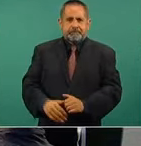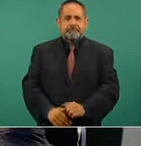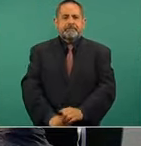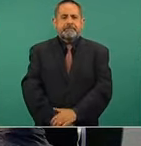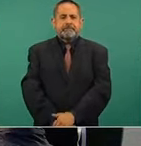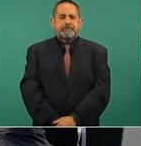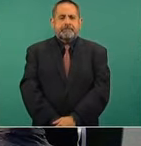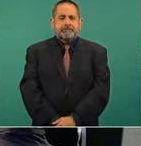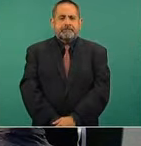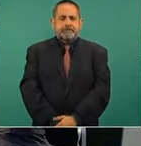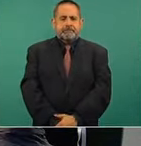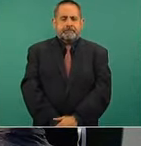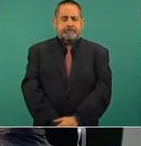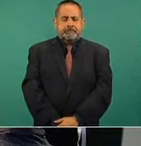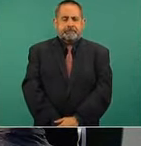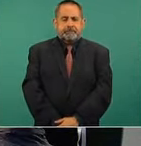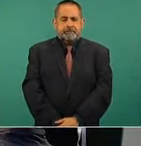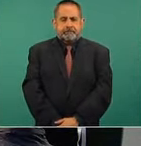Gracias, Gerardo.